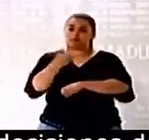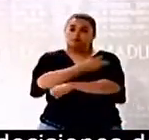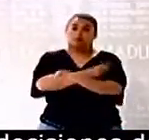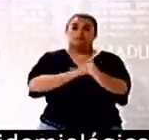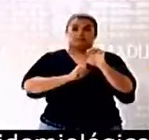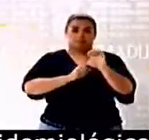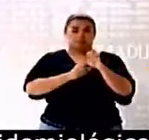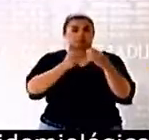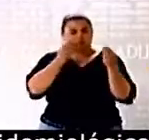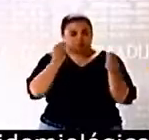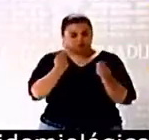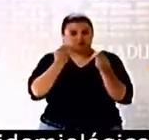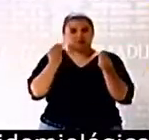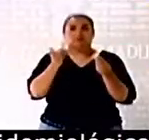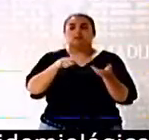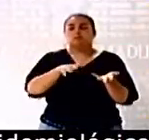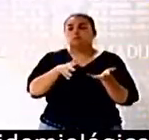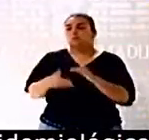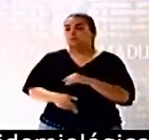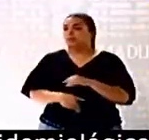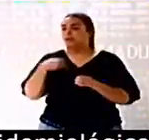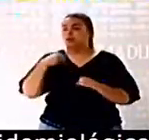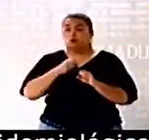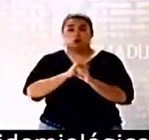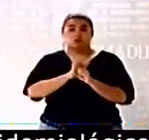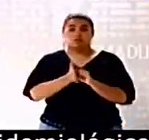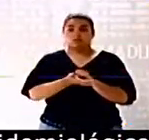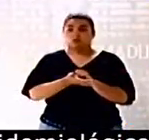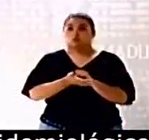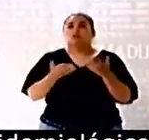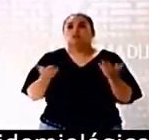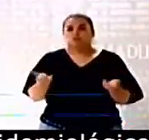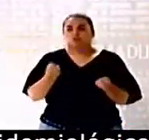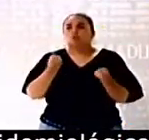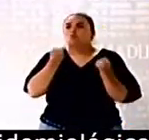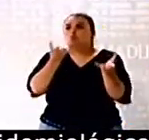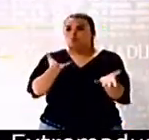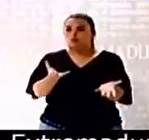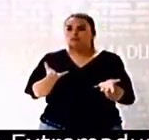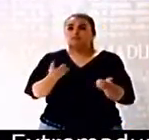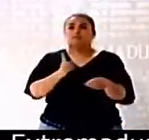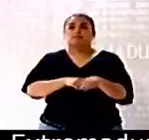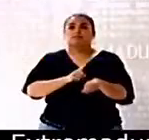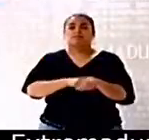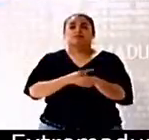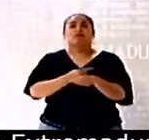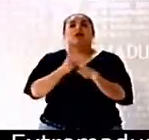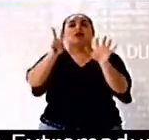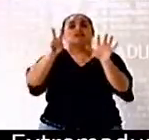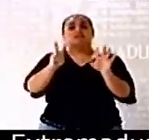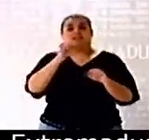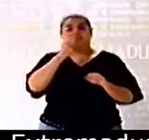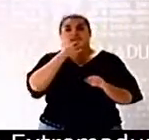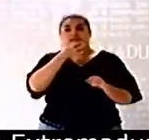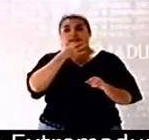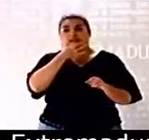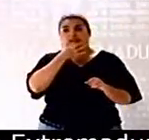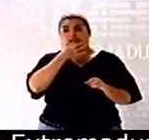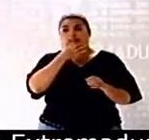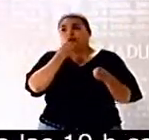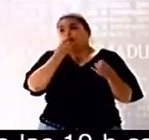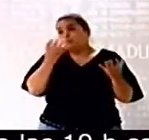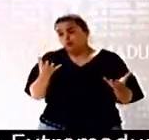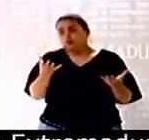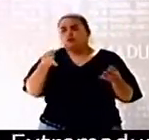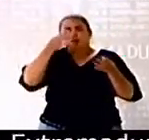Extremadura y sobre la evolución en general del COVID-19, informará a las 19 horas con una